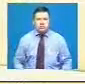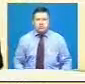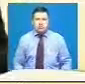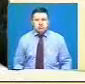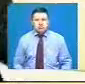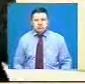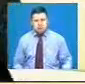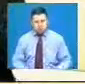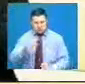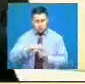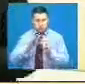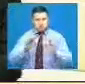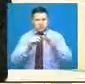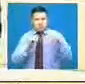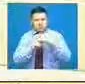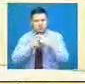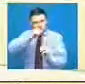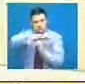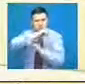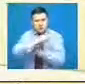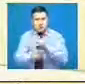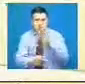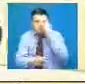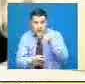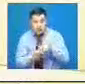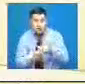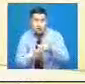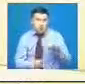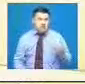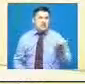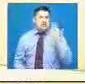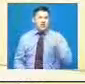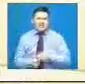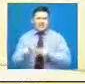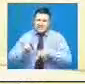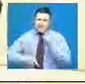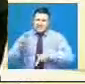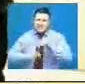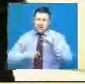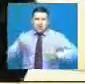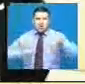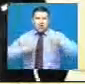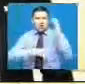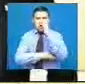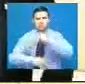condiciones que hemos creado, incluyendo la nueva infraestructura de transporte que va a ser el gran habilitador del aumento en la competitividad